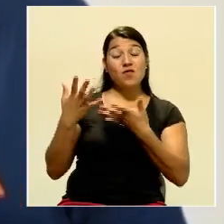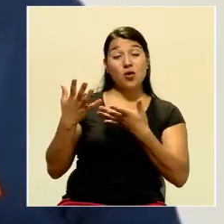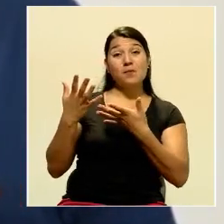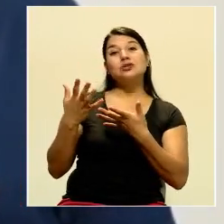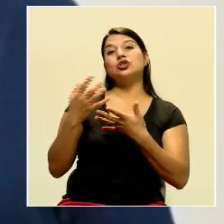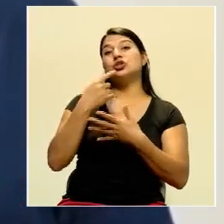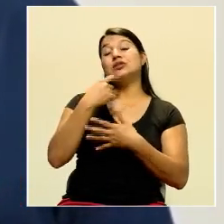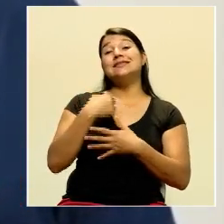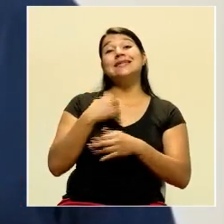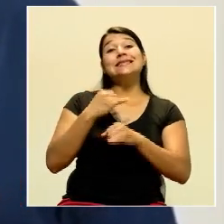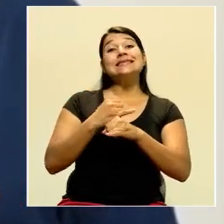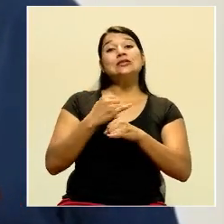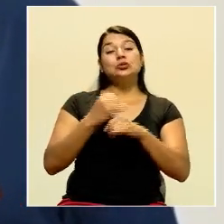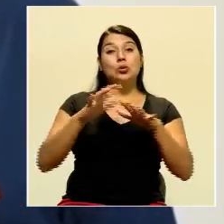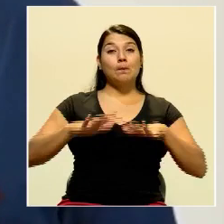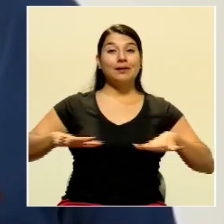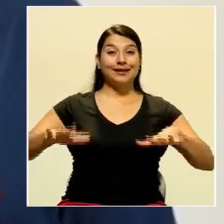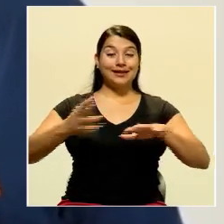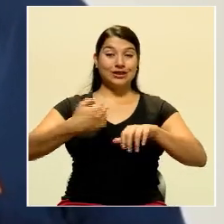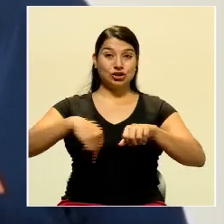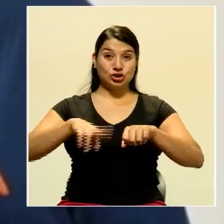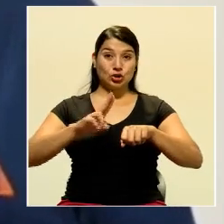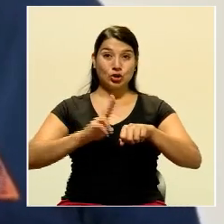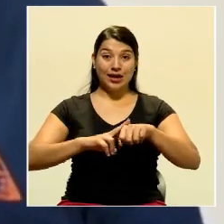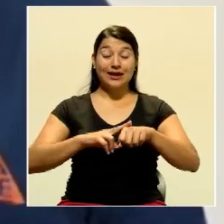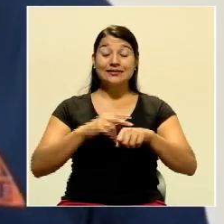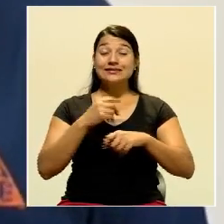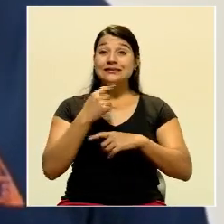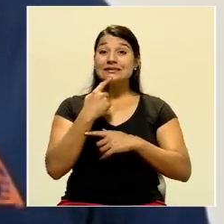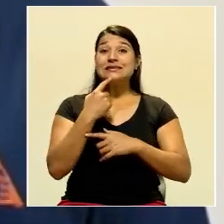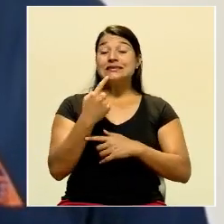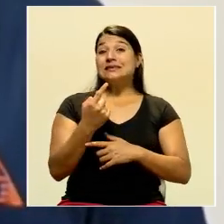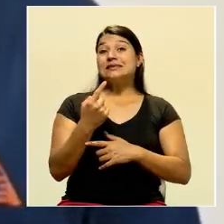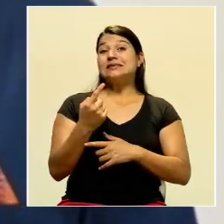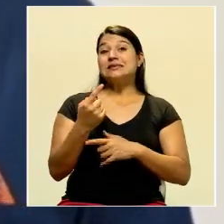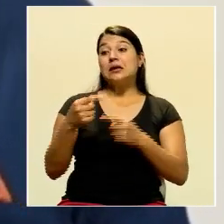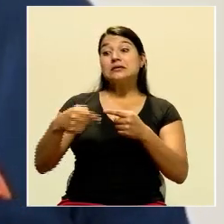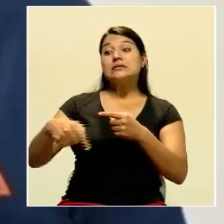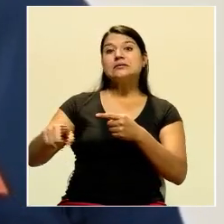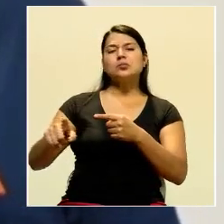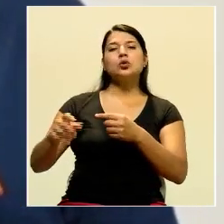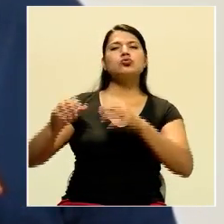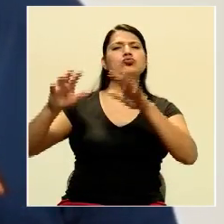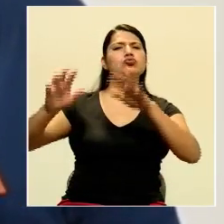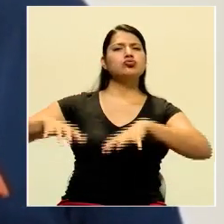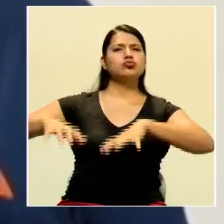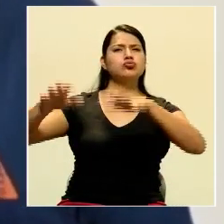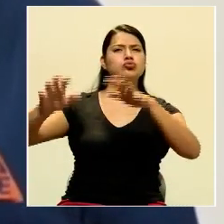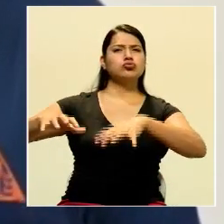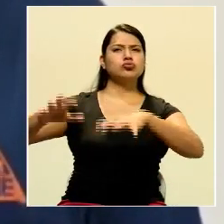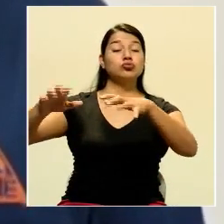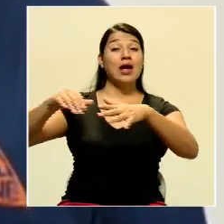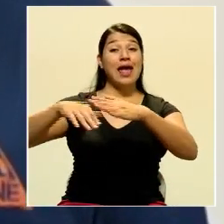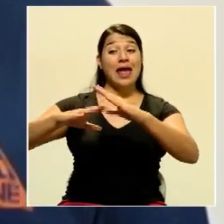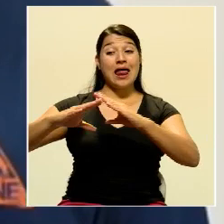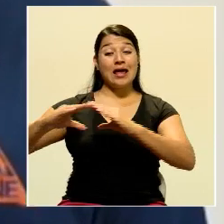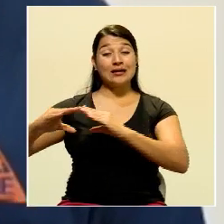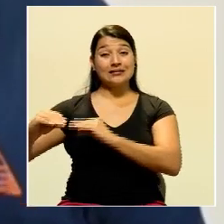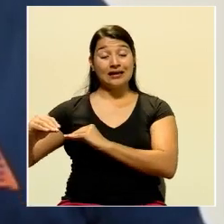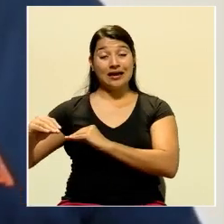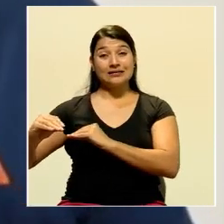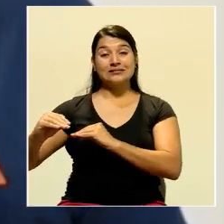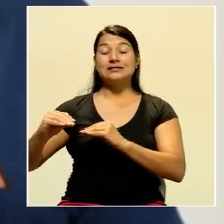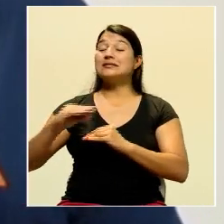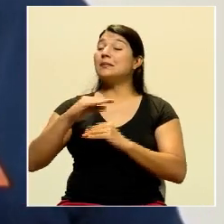Instituto Meteorológico Nacional nos habla de desarrollos importantes que van a generar lluvias durante el resto de la tarde y primeras horas de la